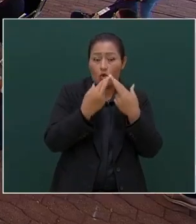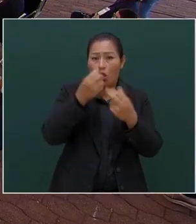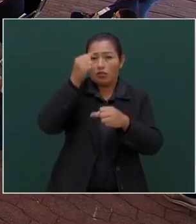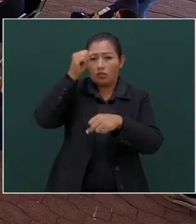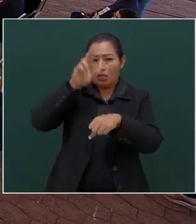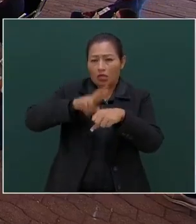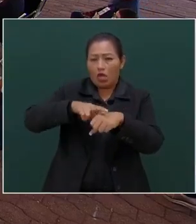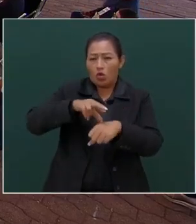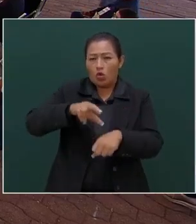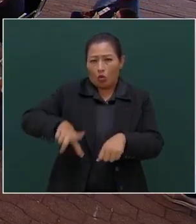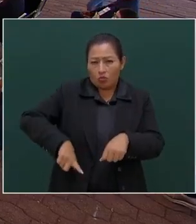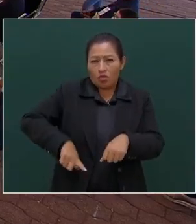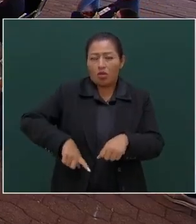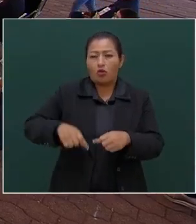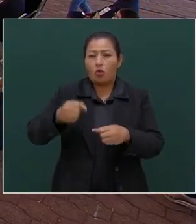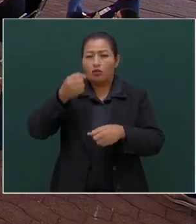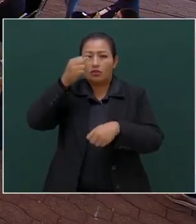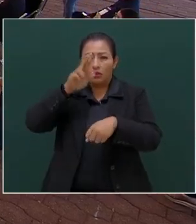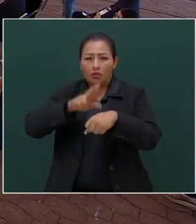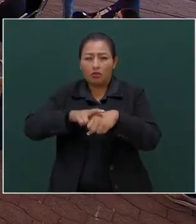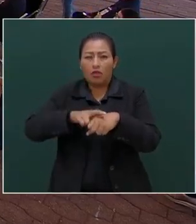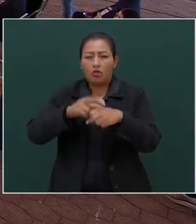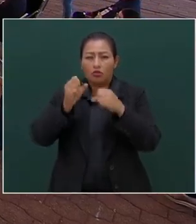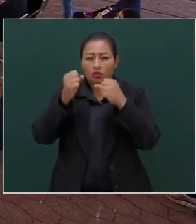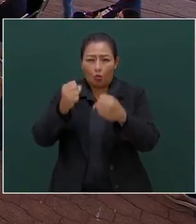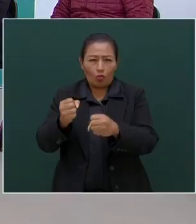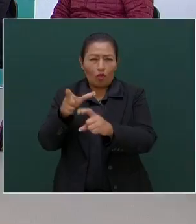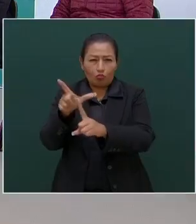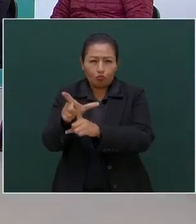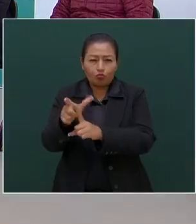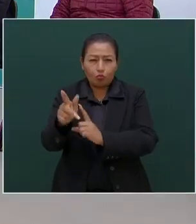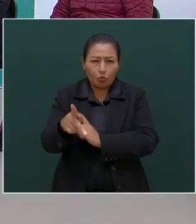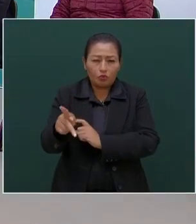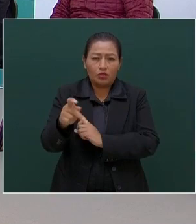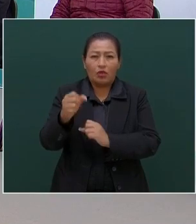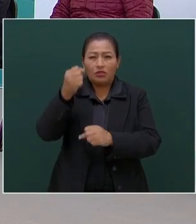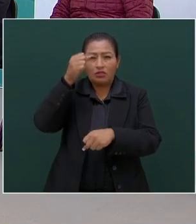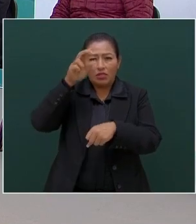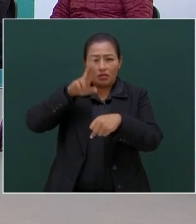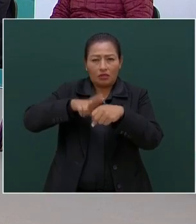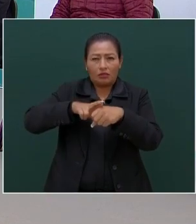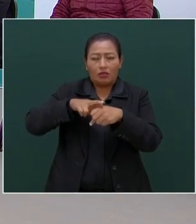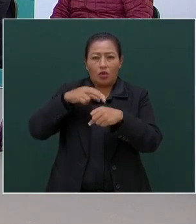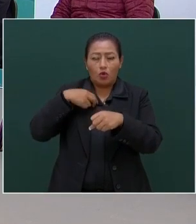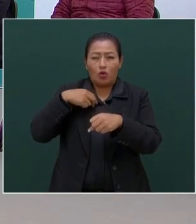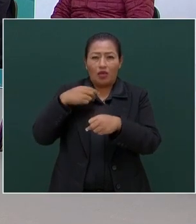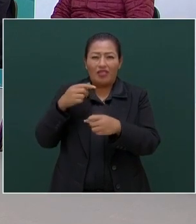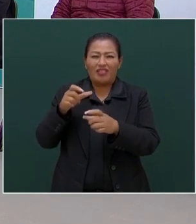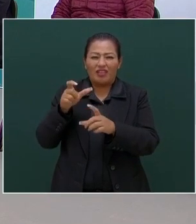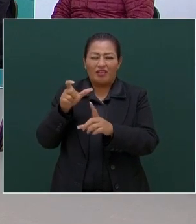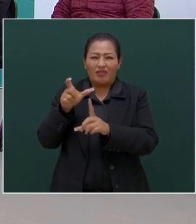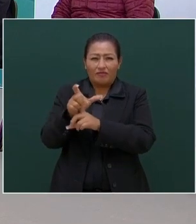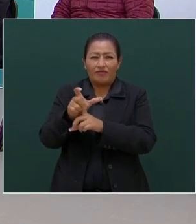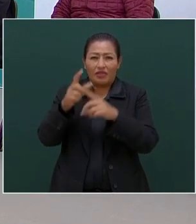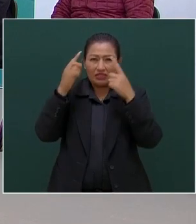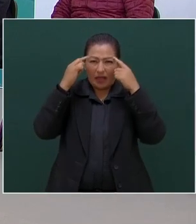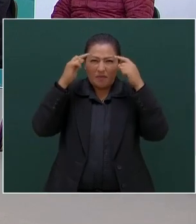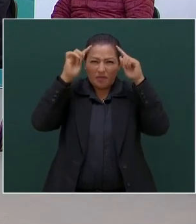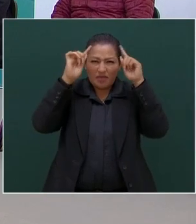Secretaria de Gobernación, Secretaria de Seguridad Pública, Secretario de la Defensa, Secretario de